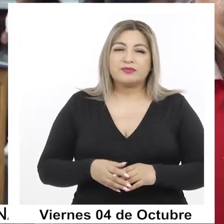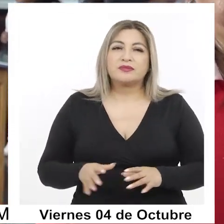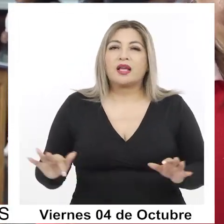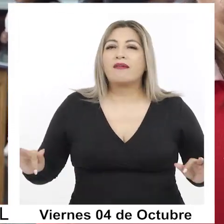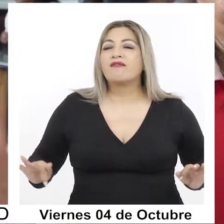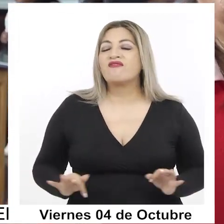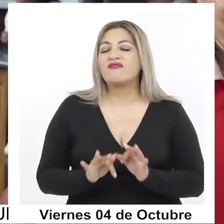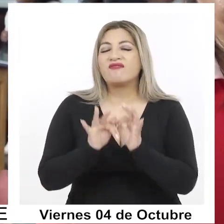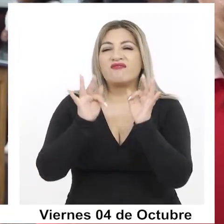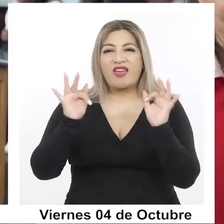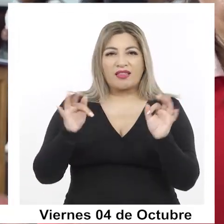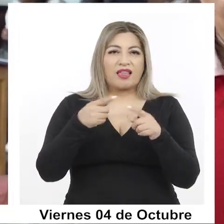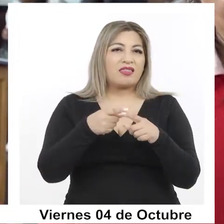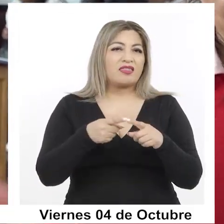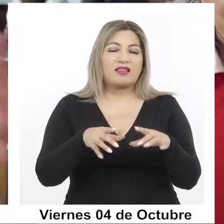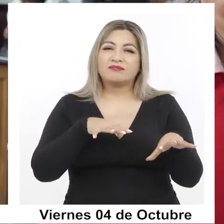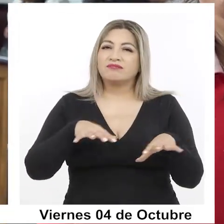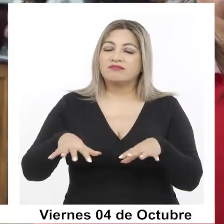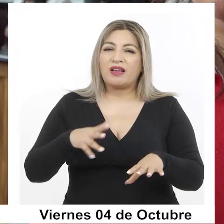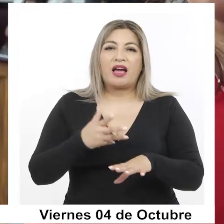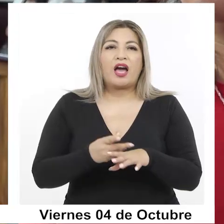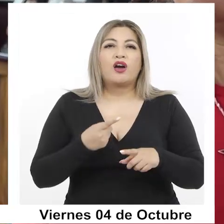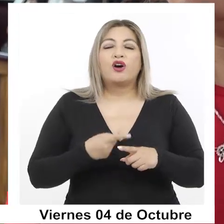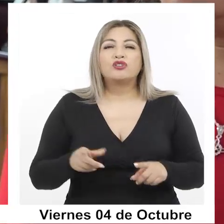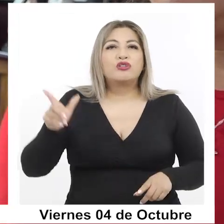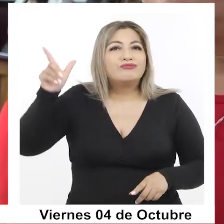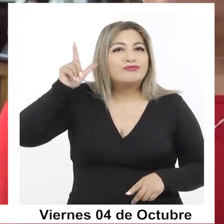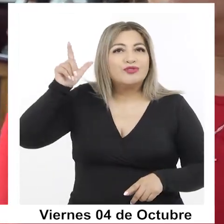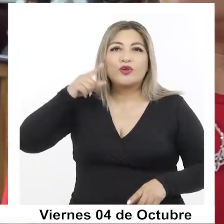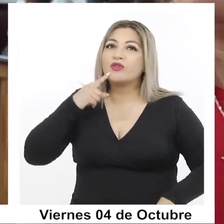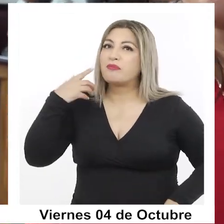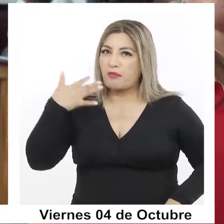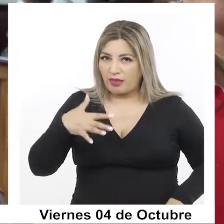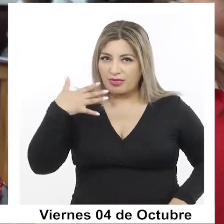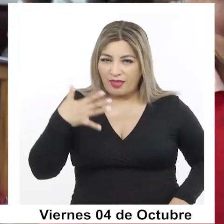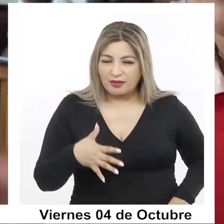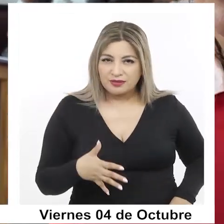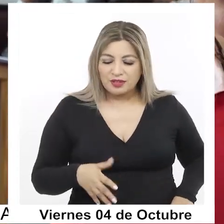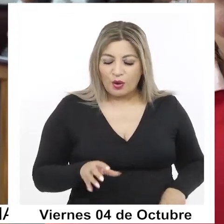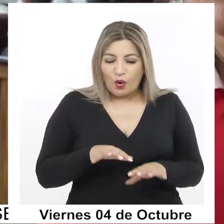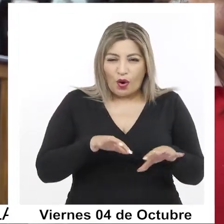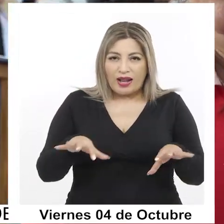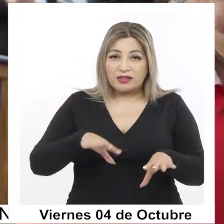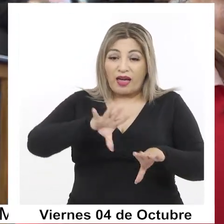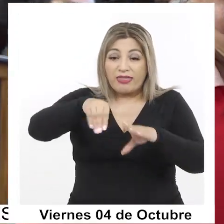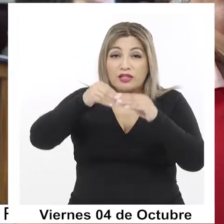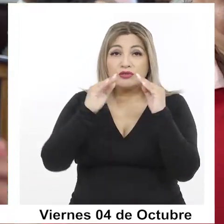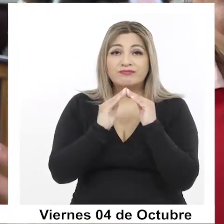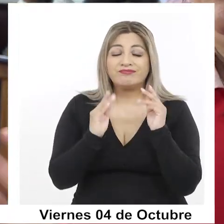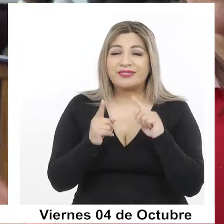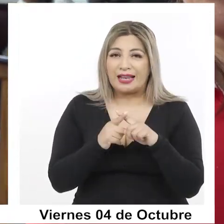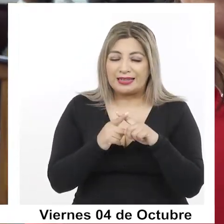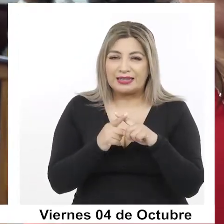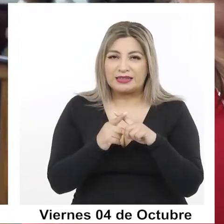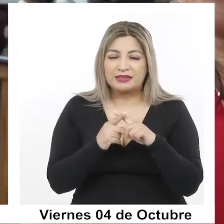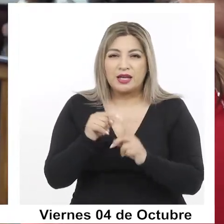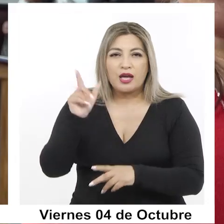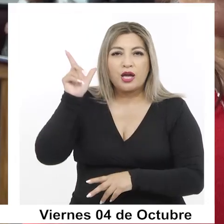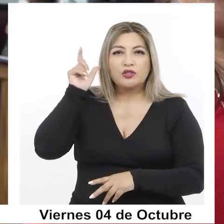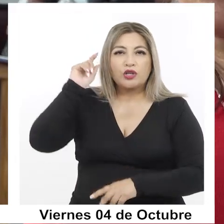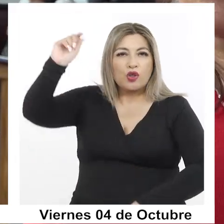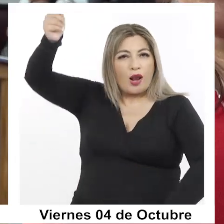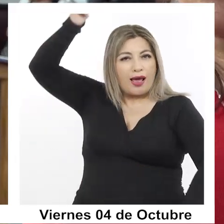festividades patronales o distintas actividades, ahí hay otro tipo de sonoridad importante que tiene que ver con la actividad en la iglesia, el sonido de